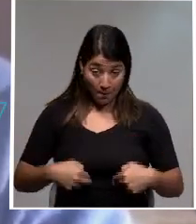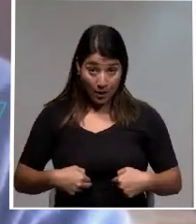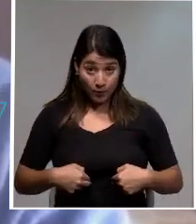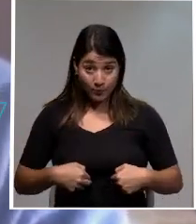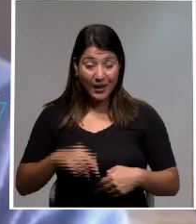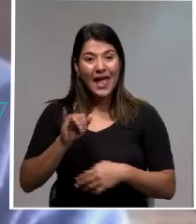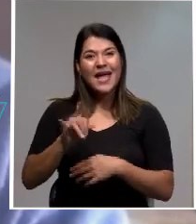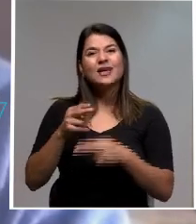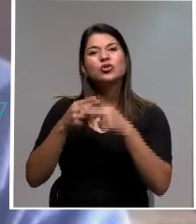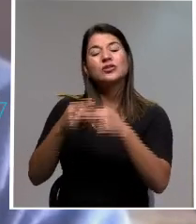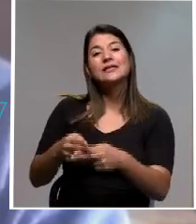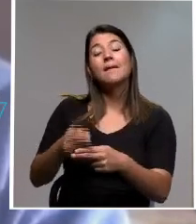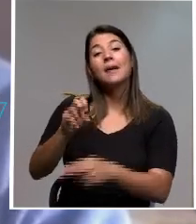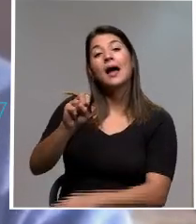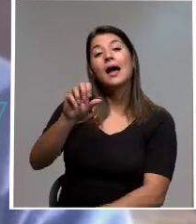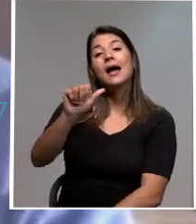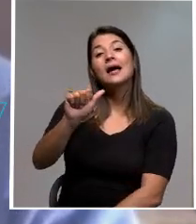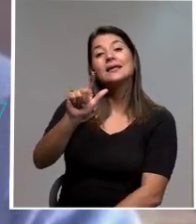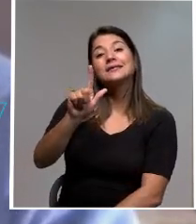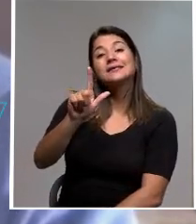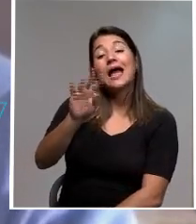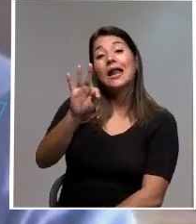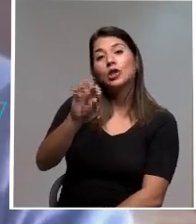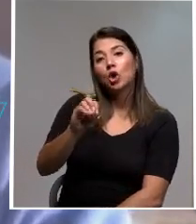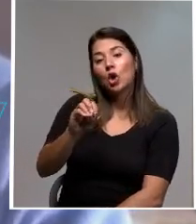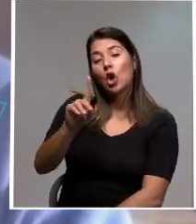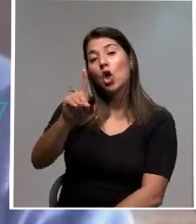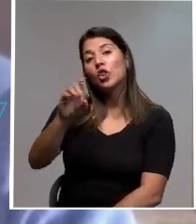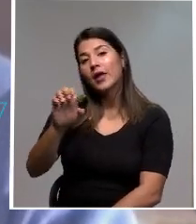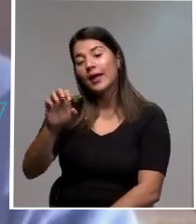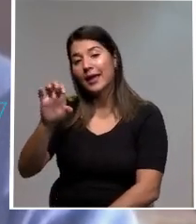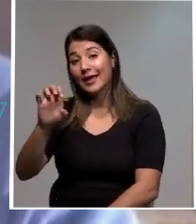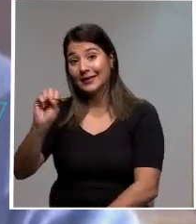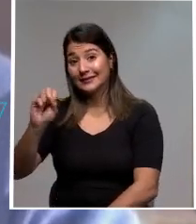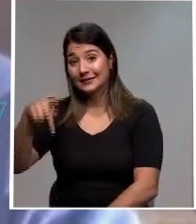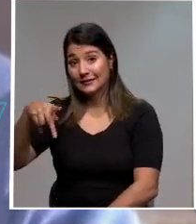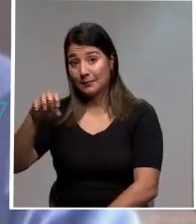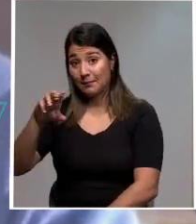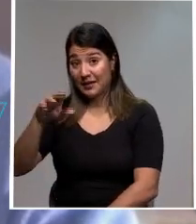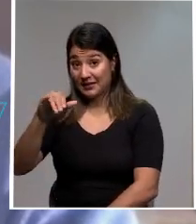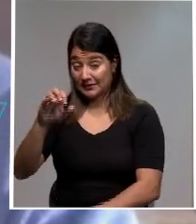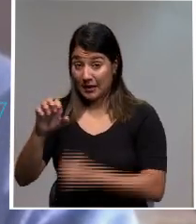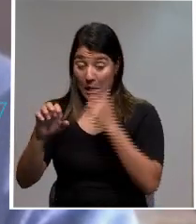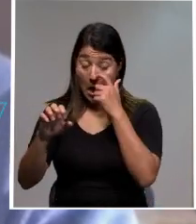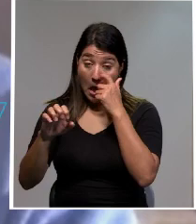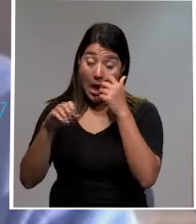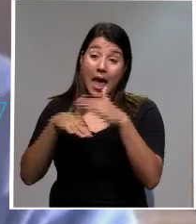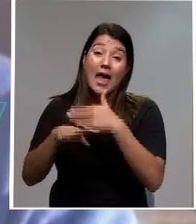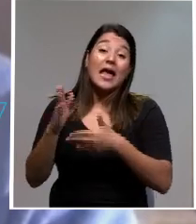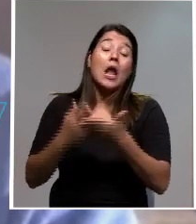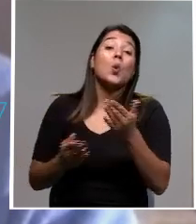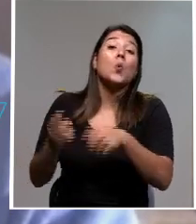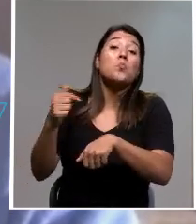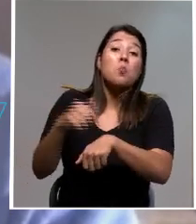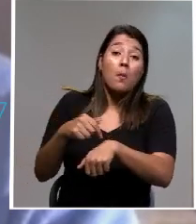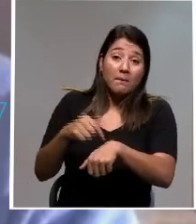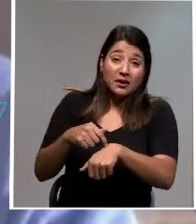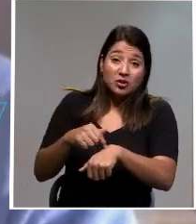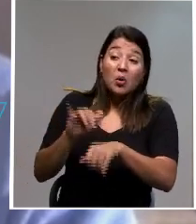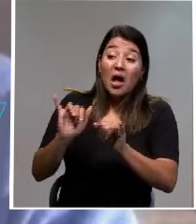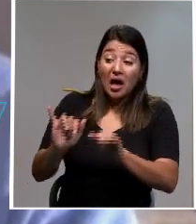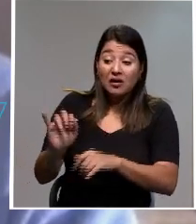que se conoce como salto de especie. En algunos momentos puede ser que esa transmisión sea poco